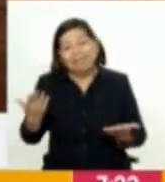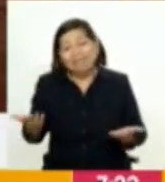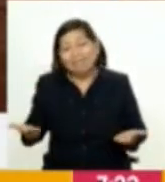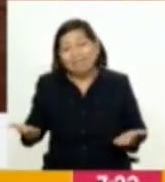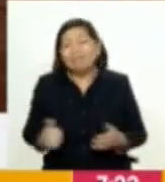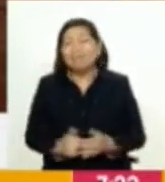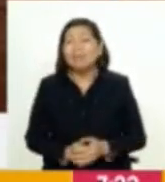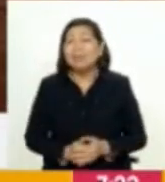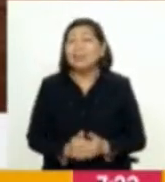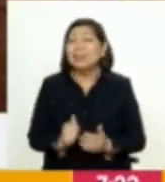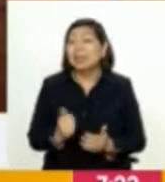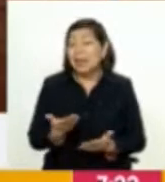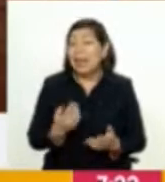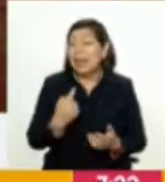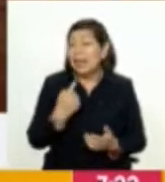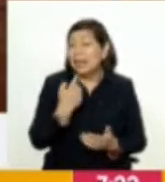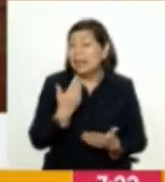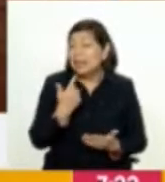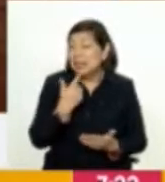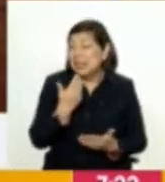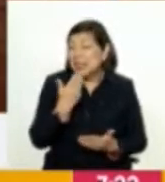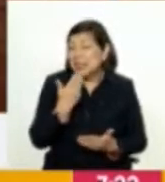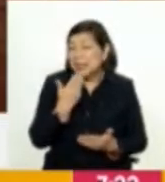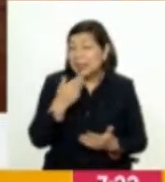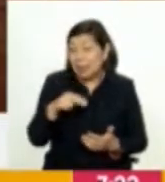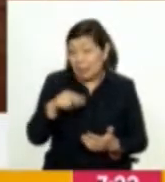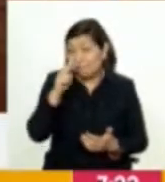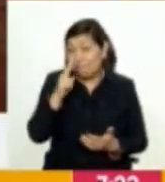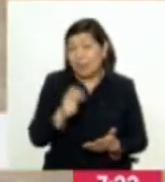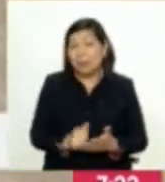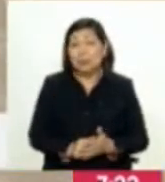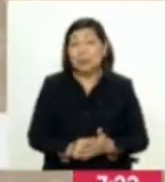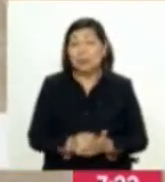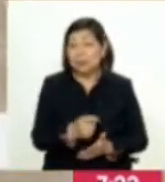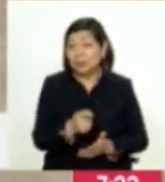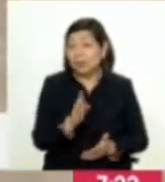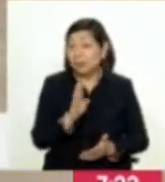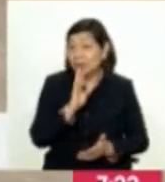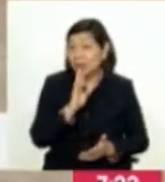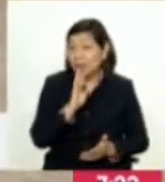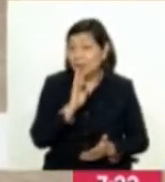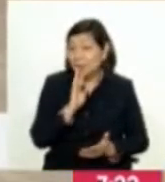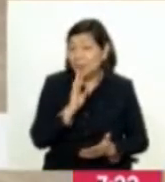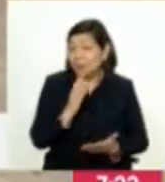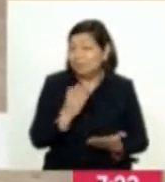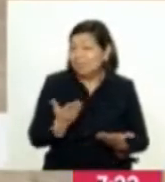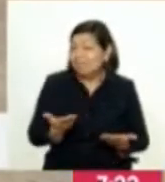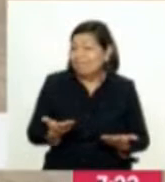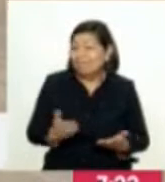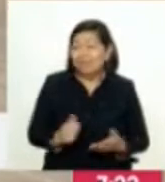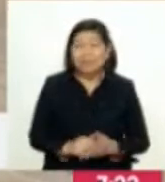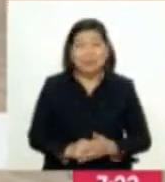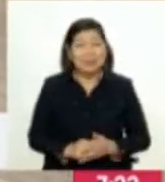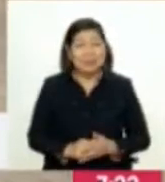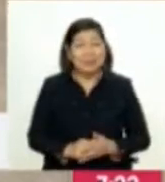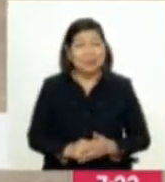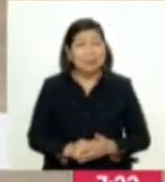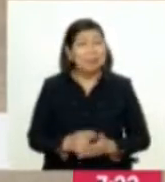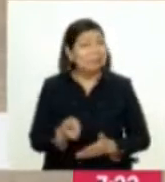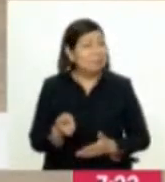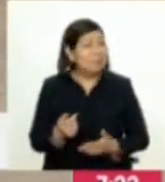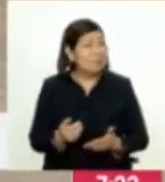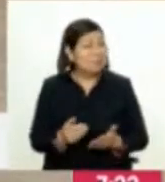Antes de eso, hay quienes sostienen que en realidad el Perú, por lo que usted expresa, en realidad es el piloto